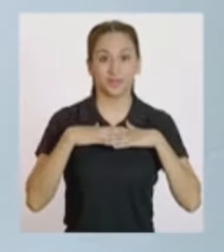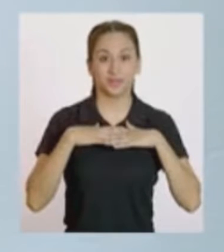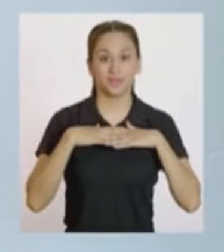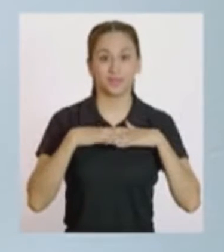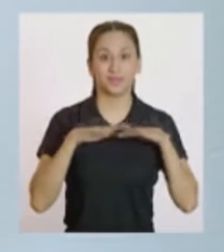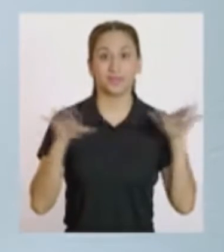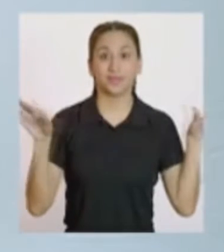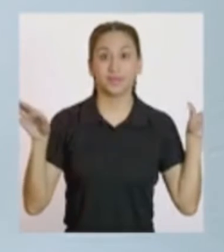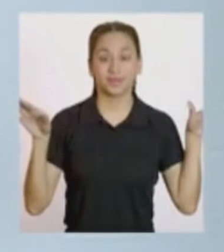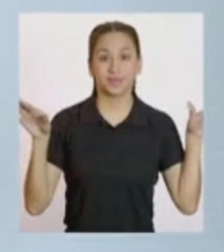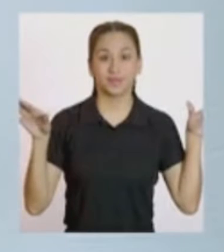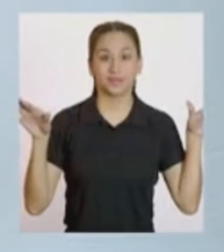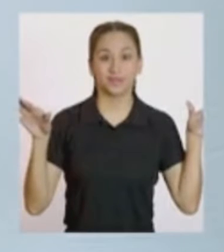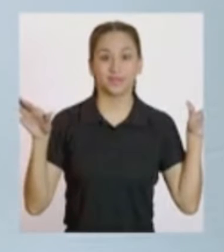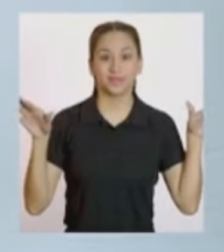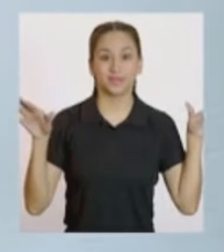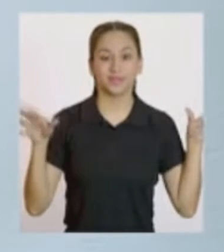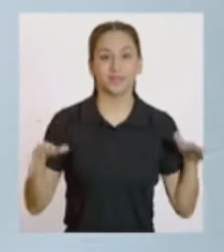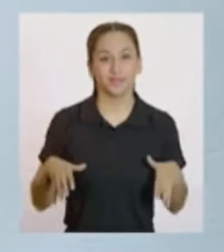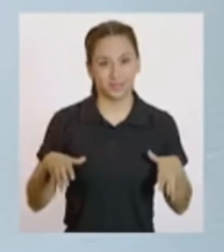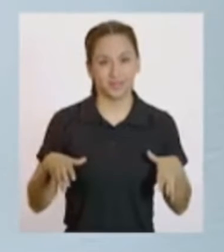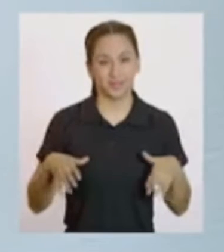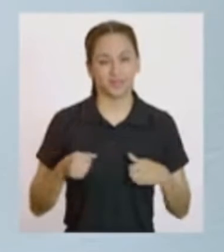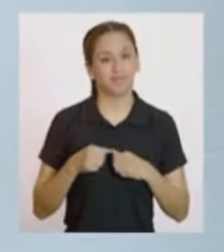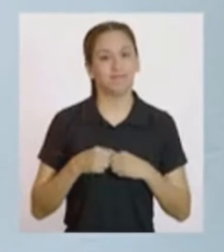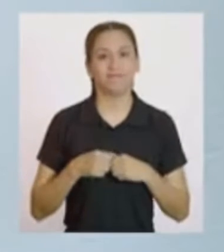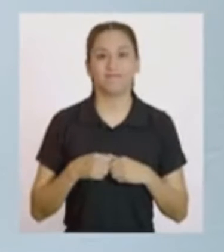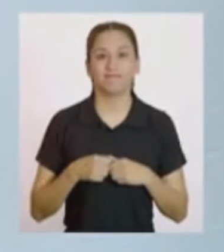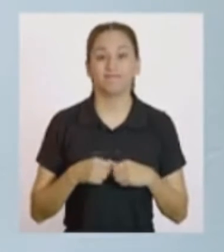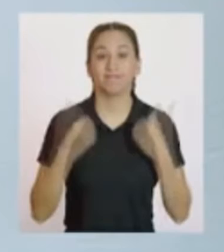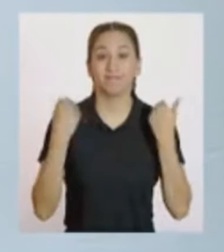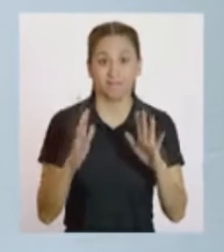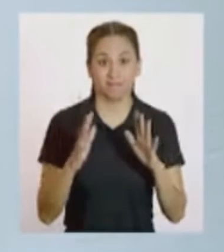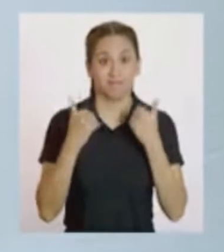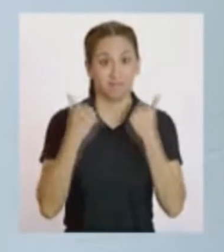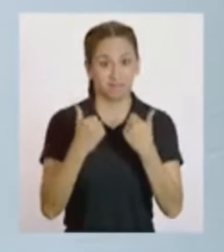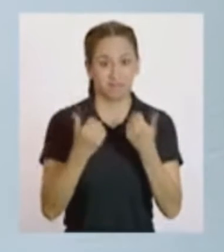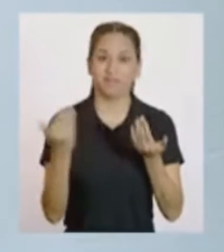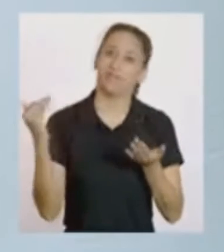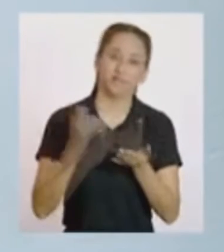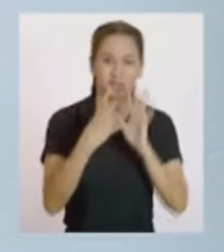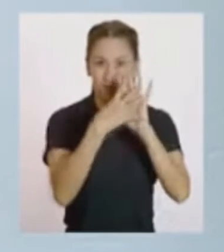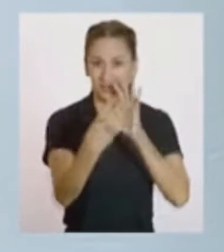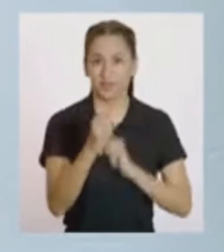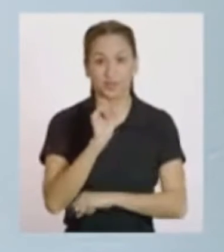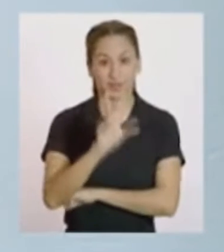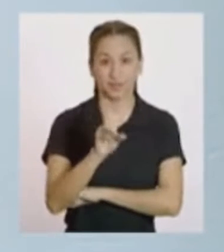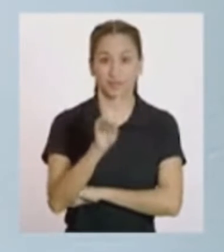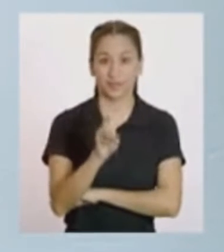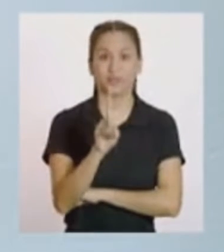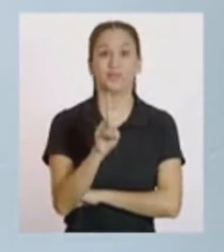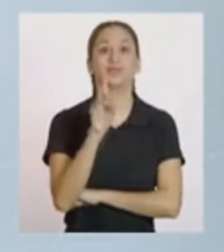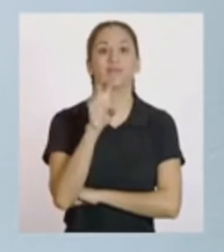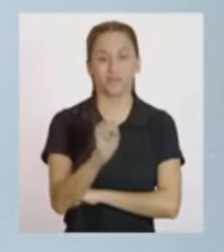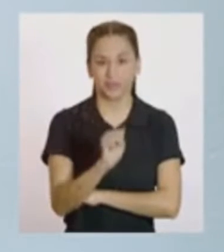centro, abro y cierro. Muy bien, una vez más. 3,